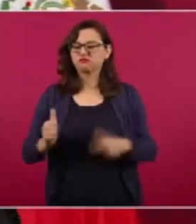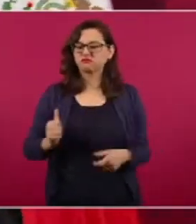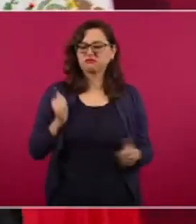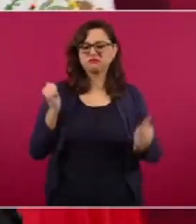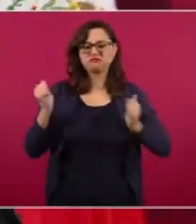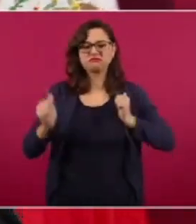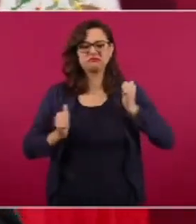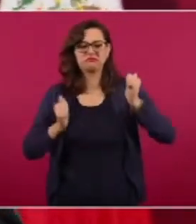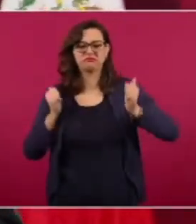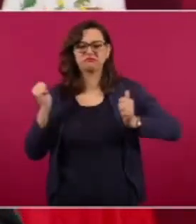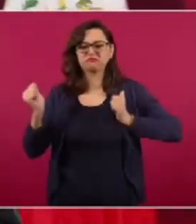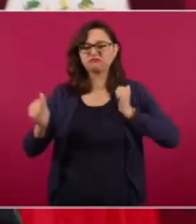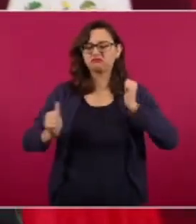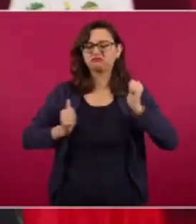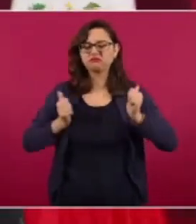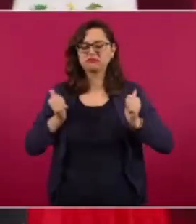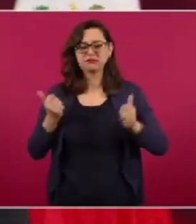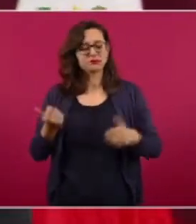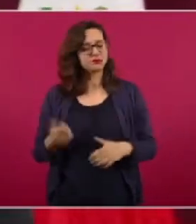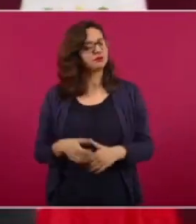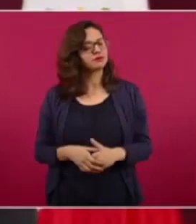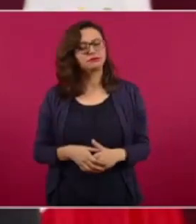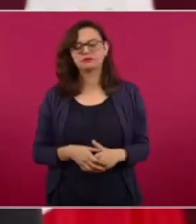De eso no.